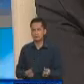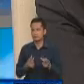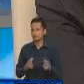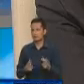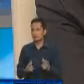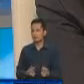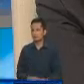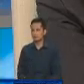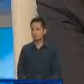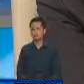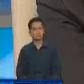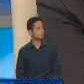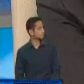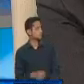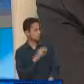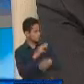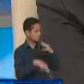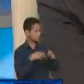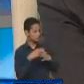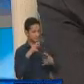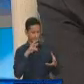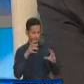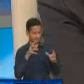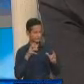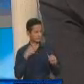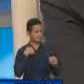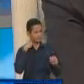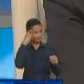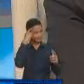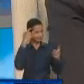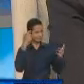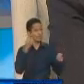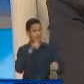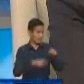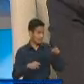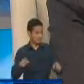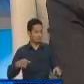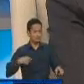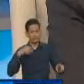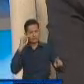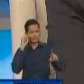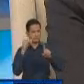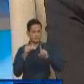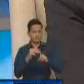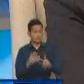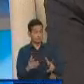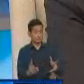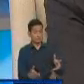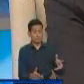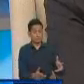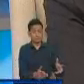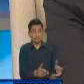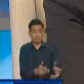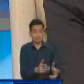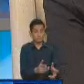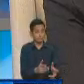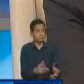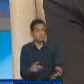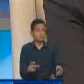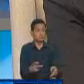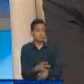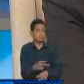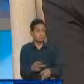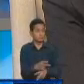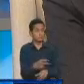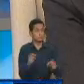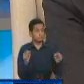es de percepciones, César, y las percepciones a veces se construyen con mensajes que llegan por cualquier lado, y eso hace correr el riesgo de que las